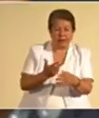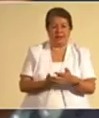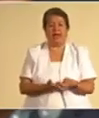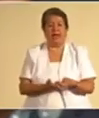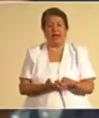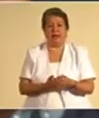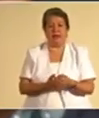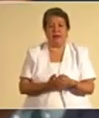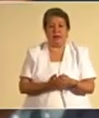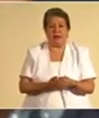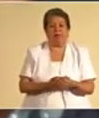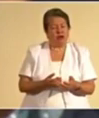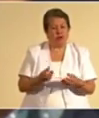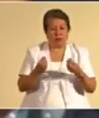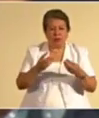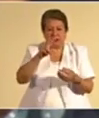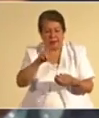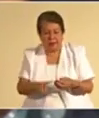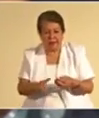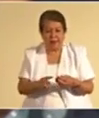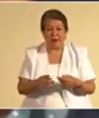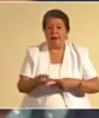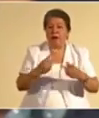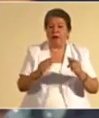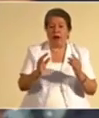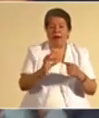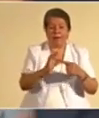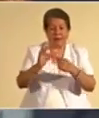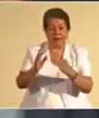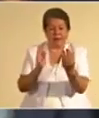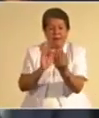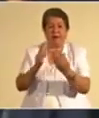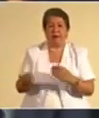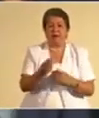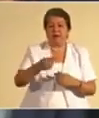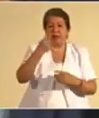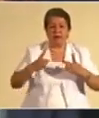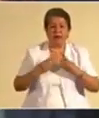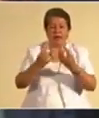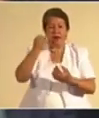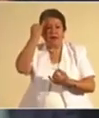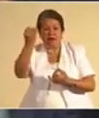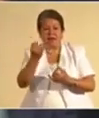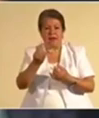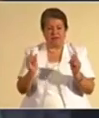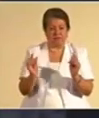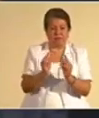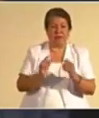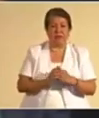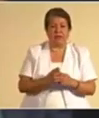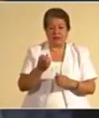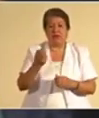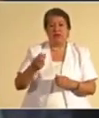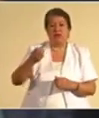mucha franqueza, vengo a presentarme ante ustedes para plantear ideas concretas. Este es un foro para la